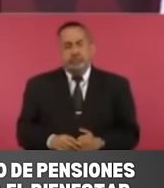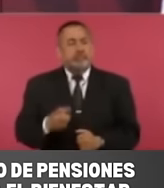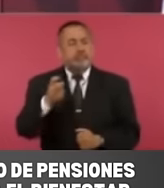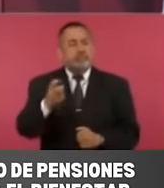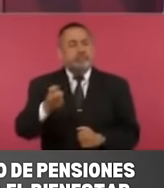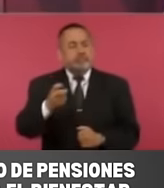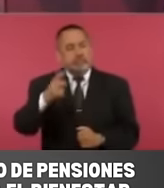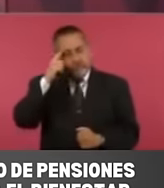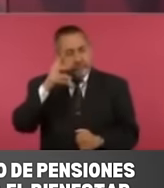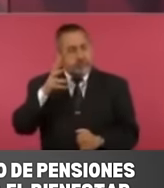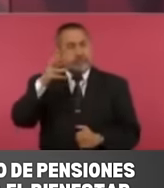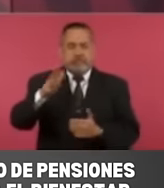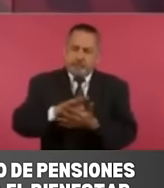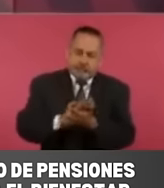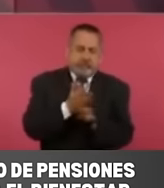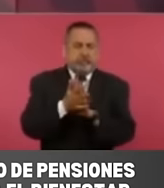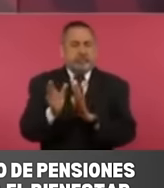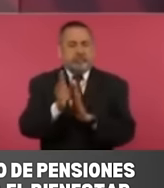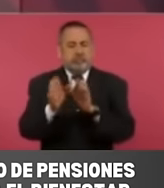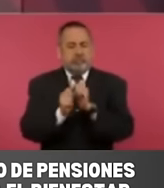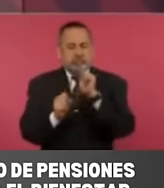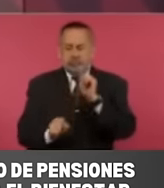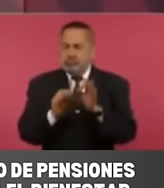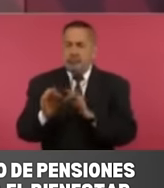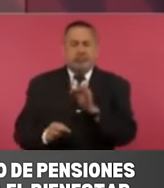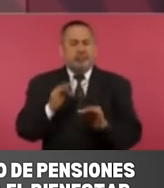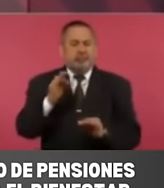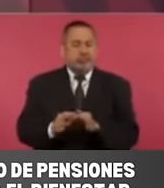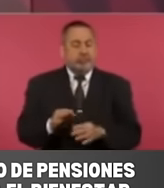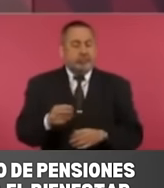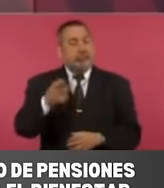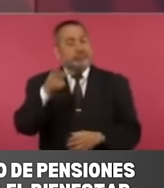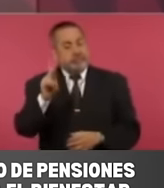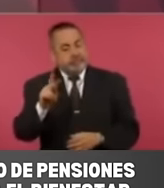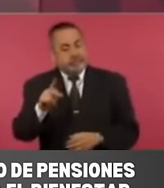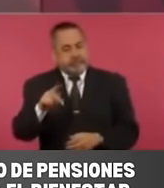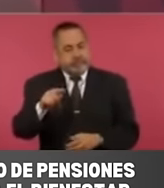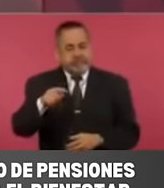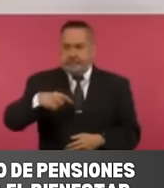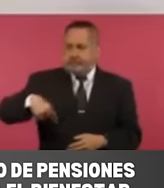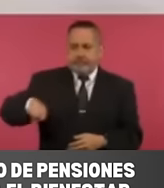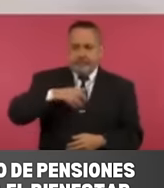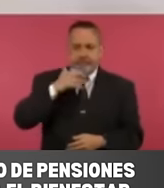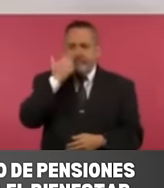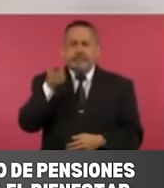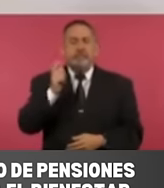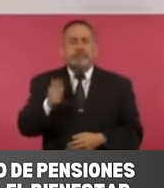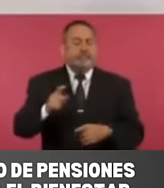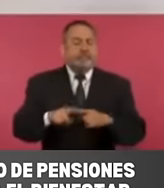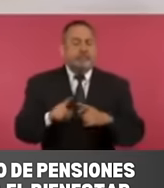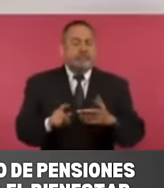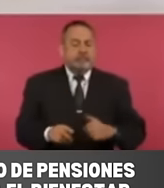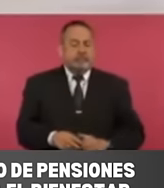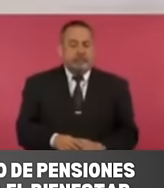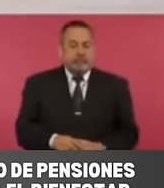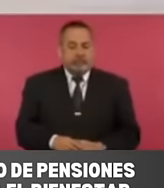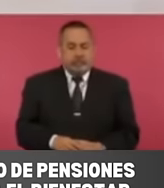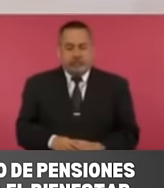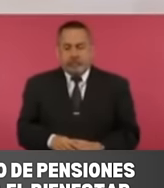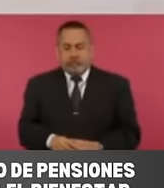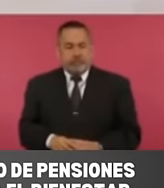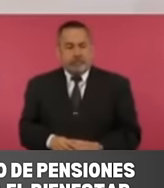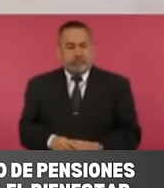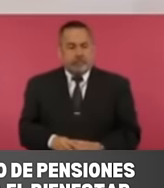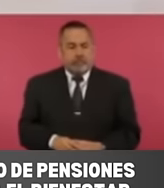para que sea una reforma constitucional. Sin embargo, como ya queremos que